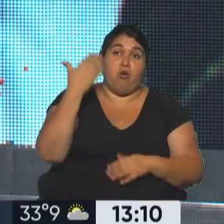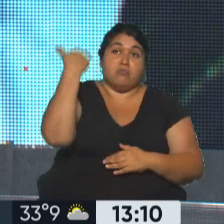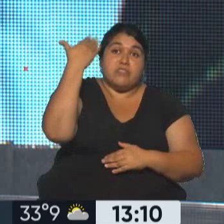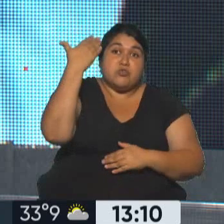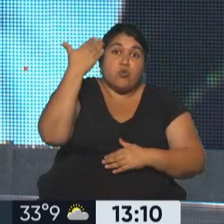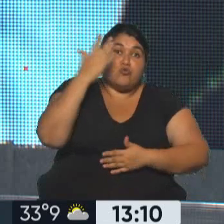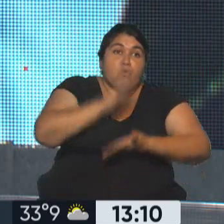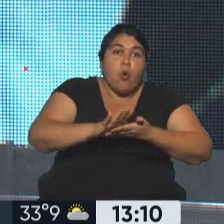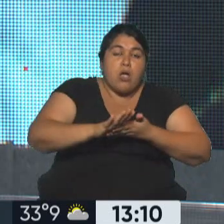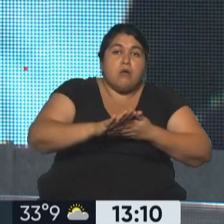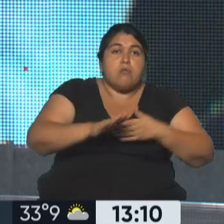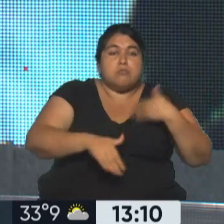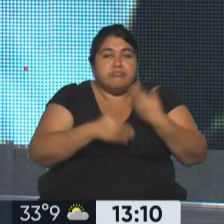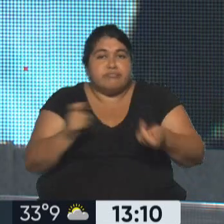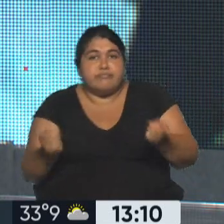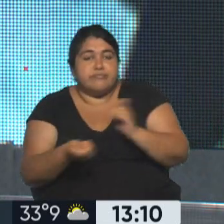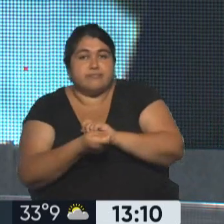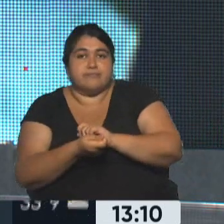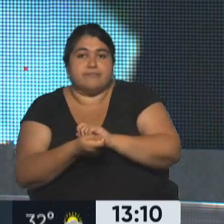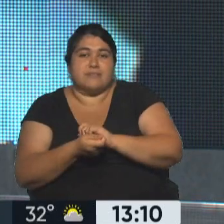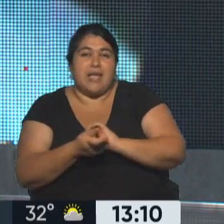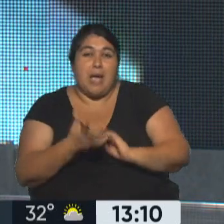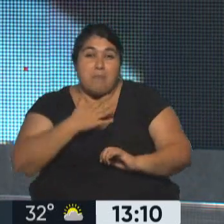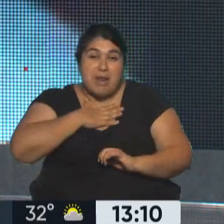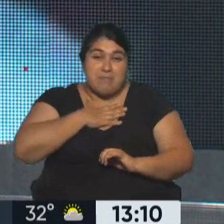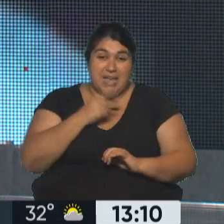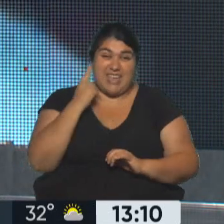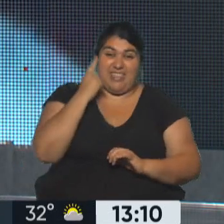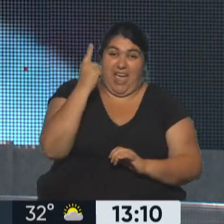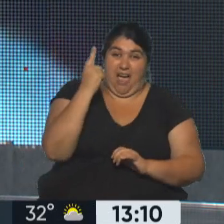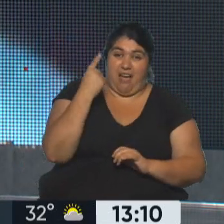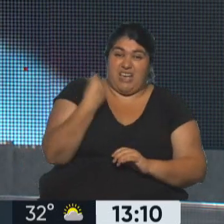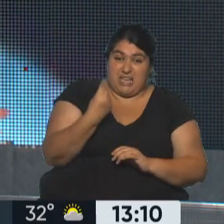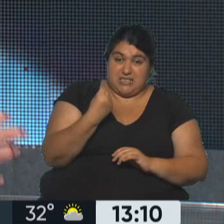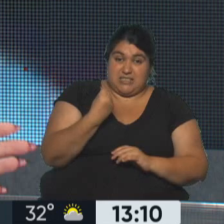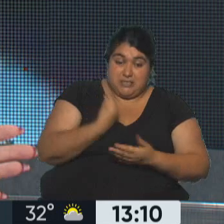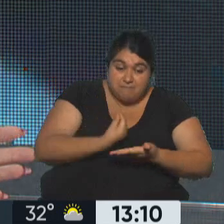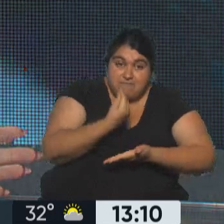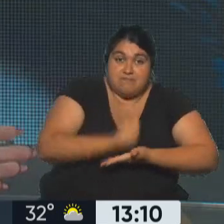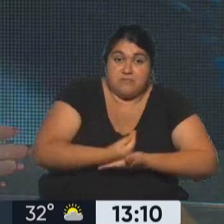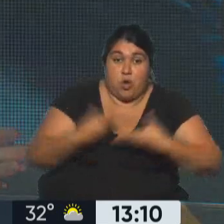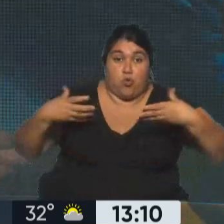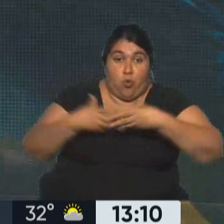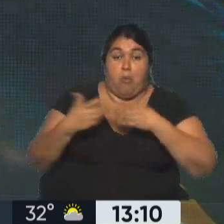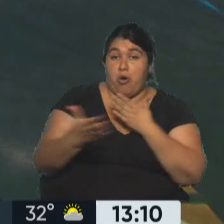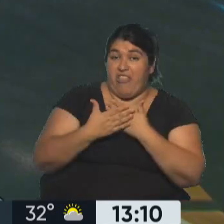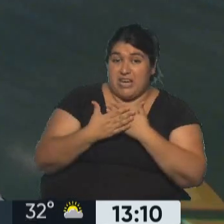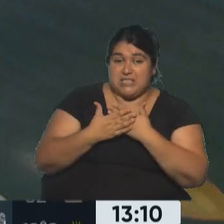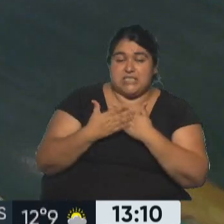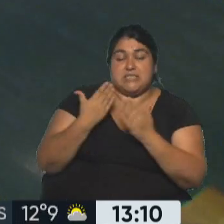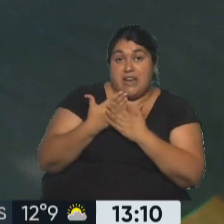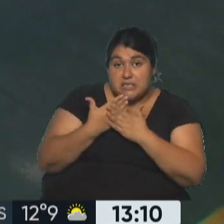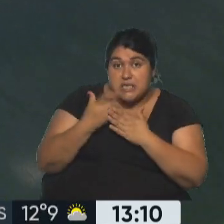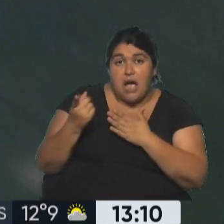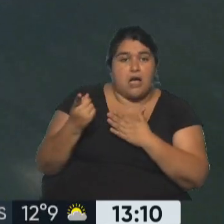política, digamos. Pero si lo hizo con la intención de poder legislar con la derecha, bueno, desde ese punto de vista claramente fue un error, porque lo que vemos es